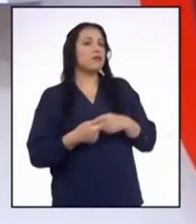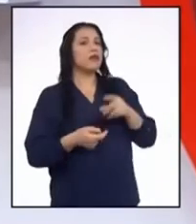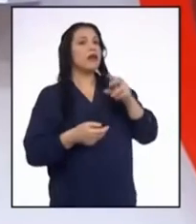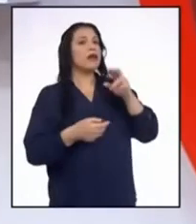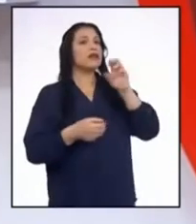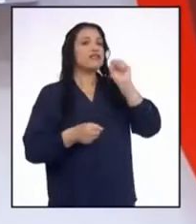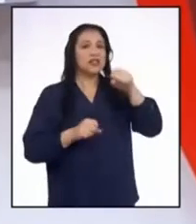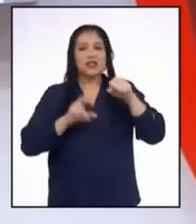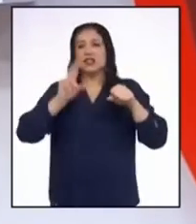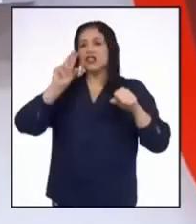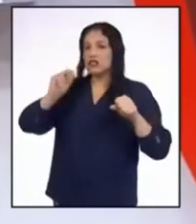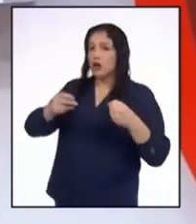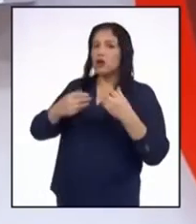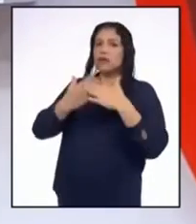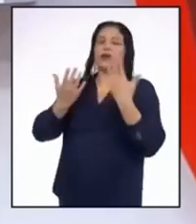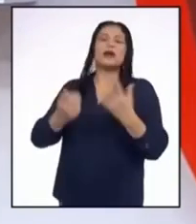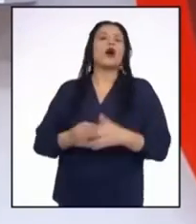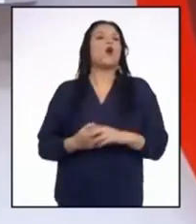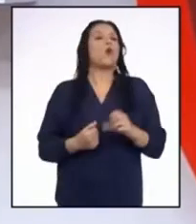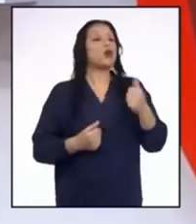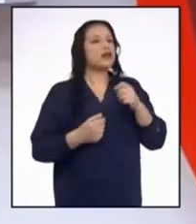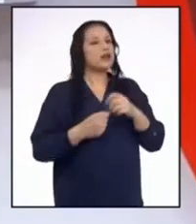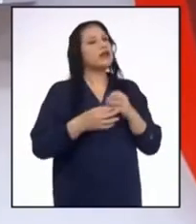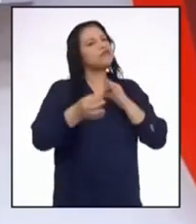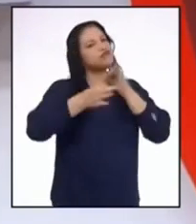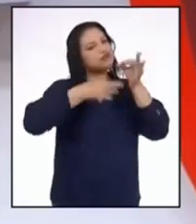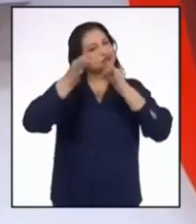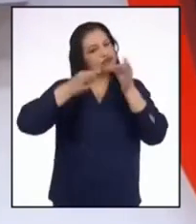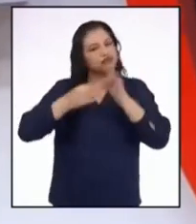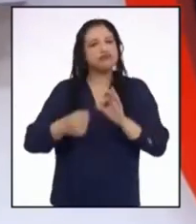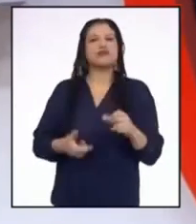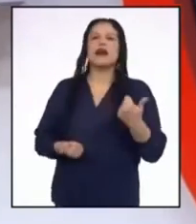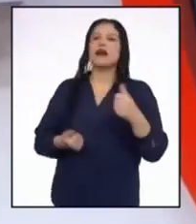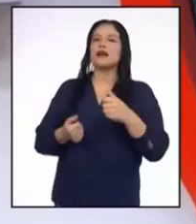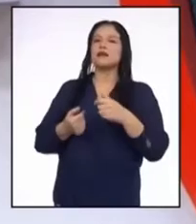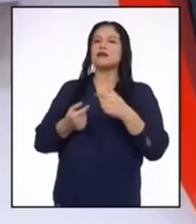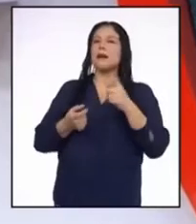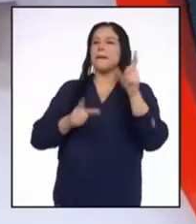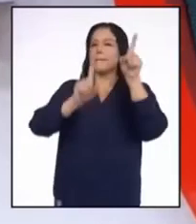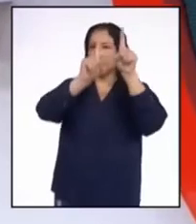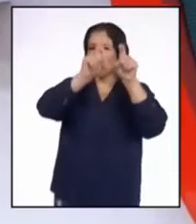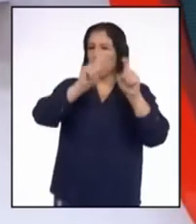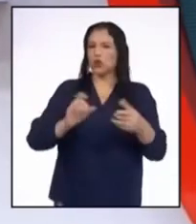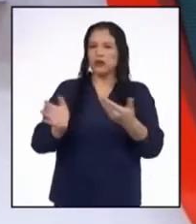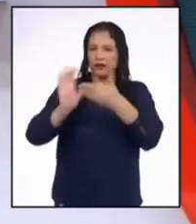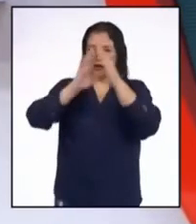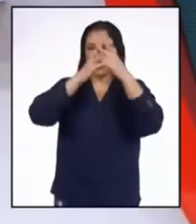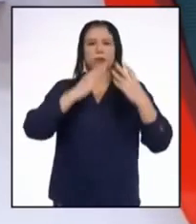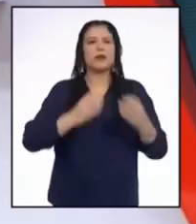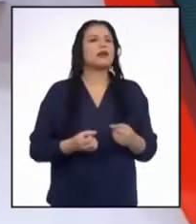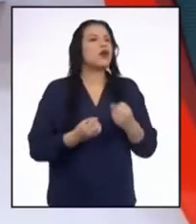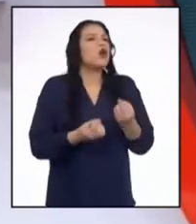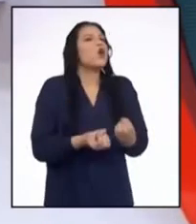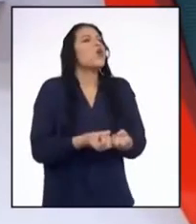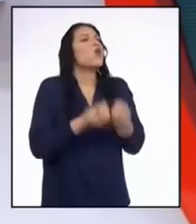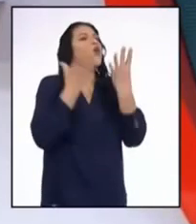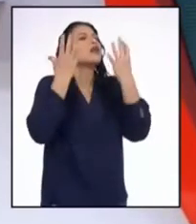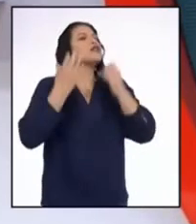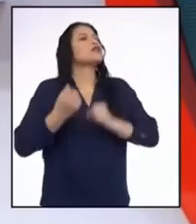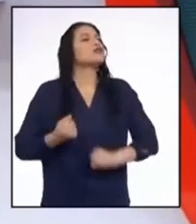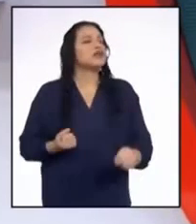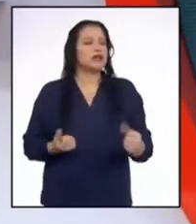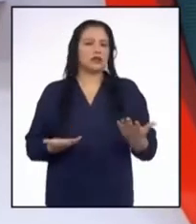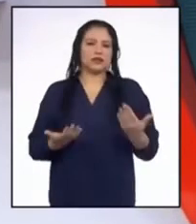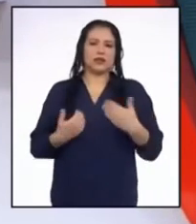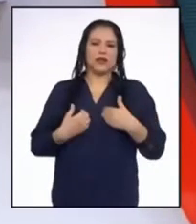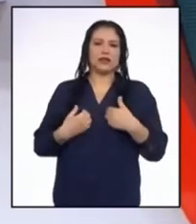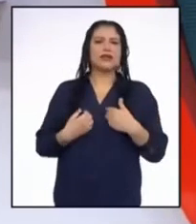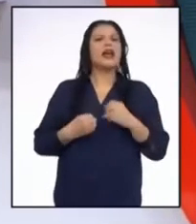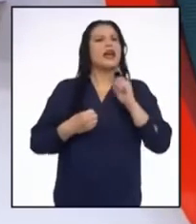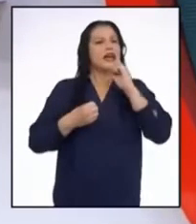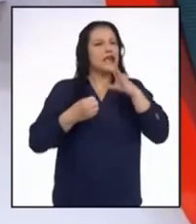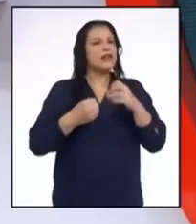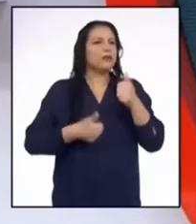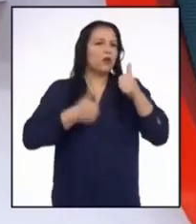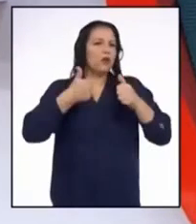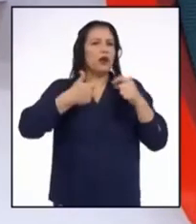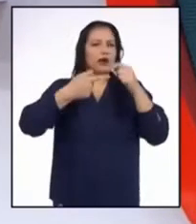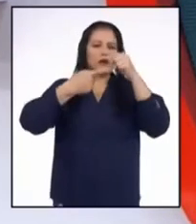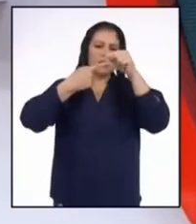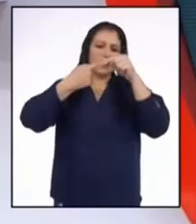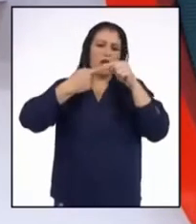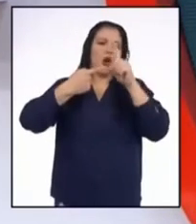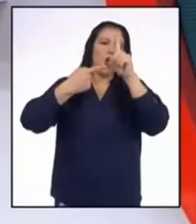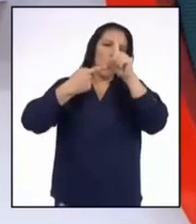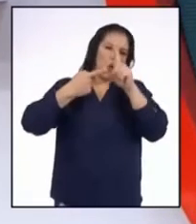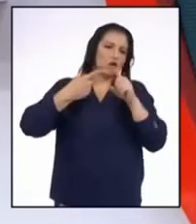las preguntas que se hizo a las comunidades Quichua y Shipibo-Conibo fue ¿cuántos hijos tenían? Y les dimos alternativas a elegir